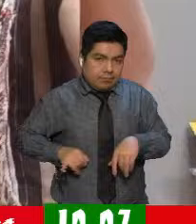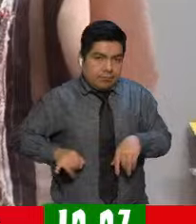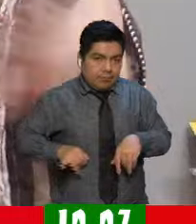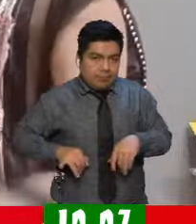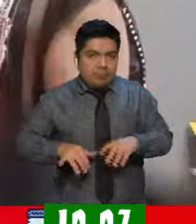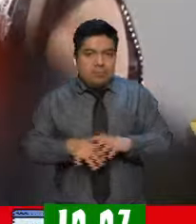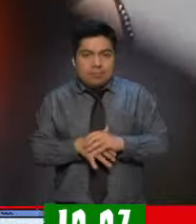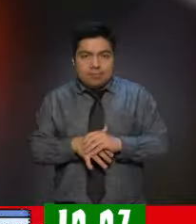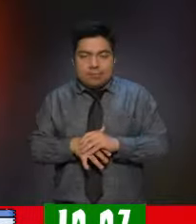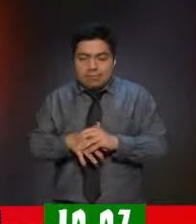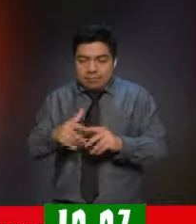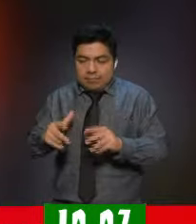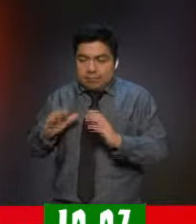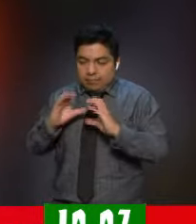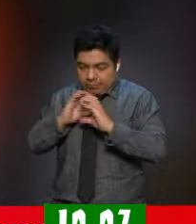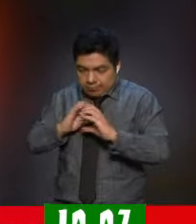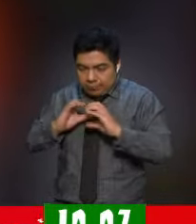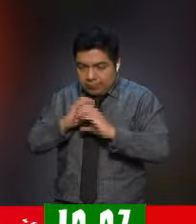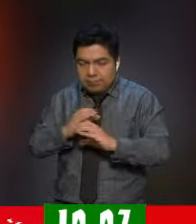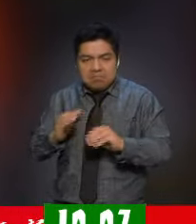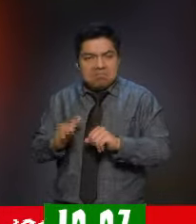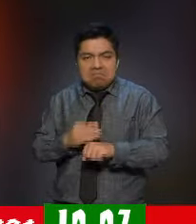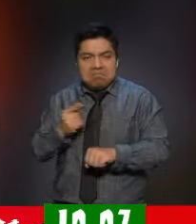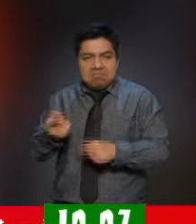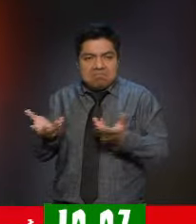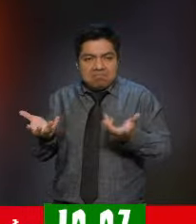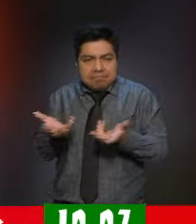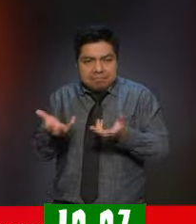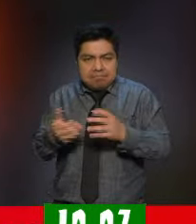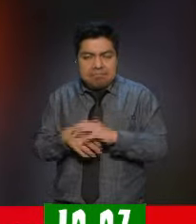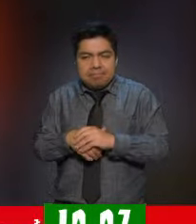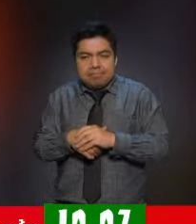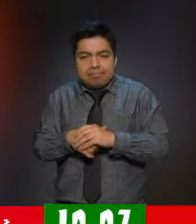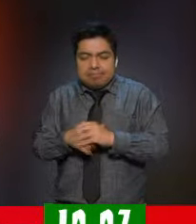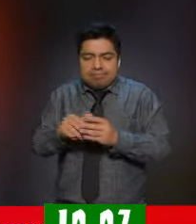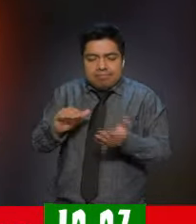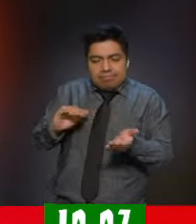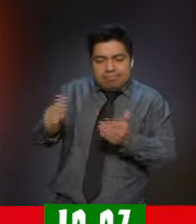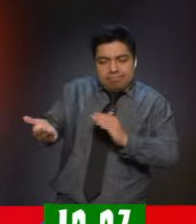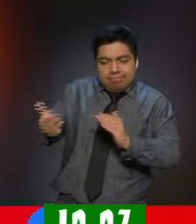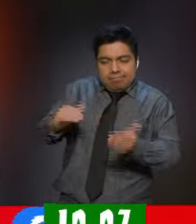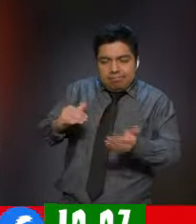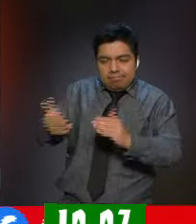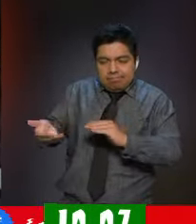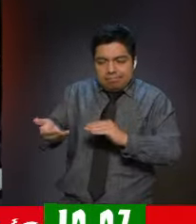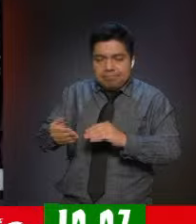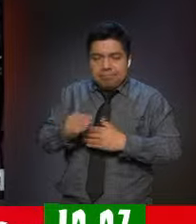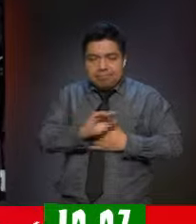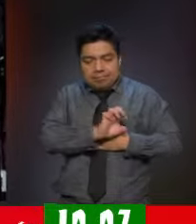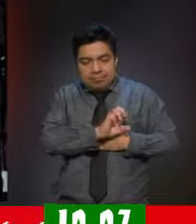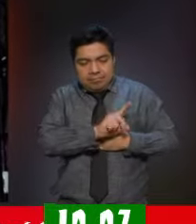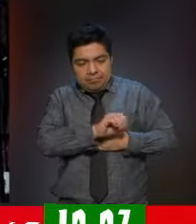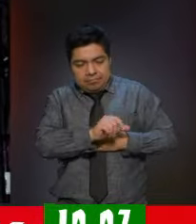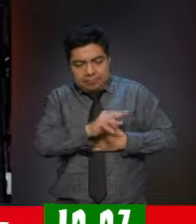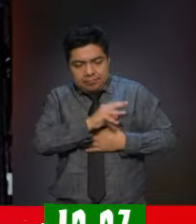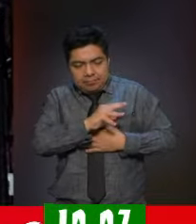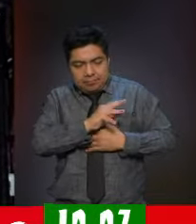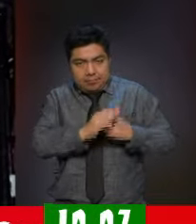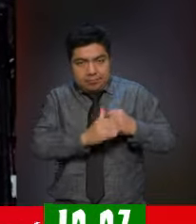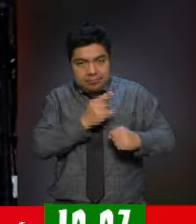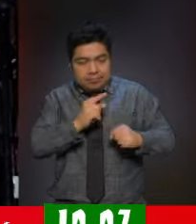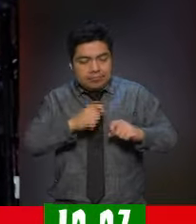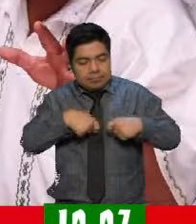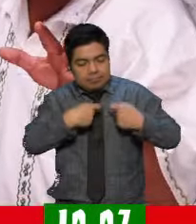buscamos con esta rola es un poquito justo hacer ese contraste que el Buen Rostro ya lo tiene, digamos, porque abrazamos la